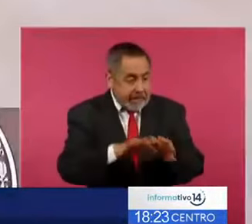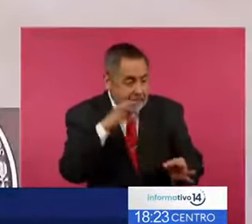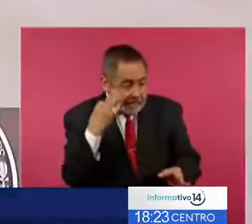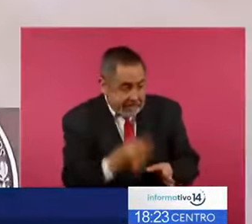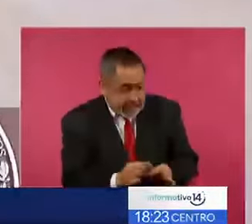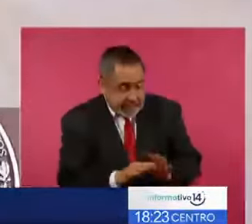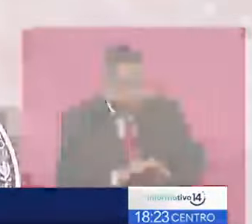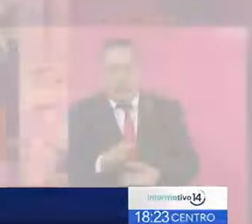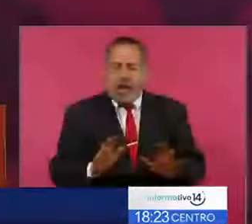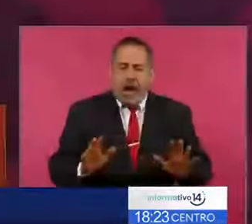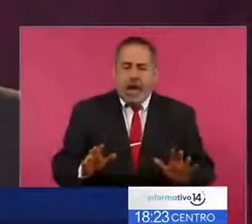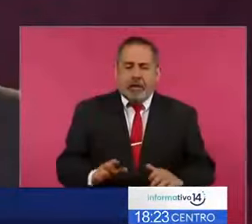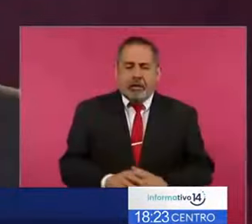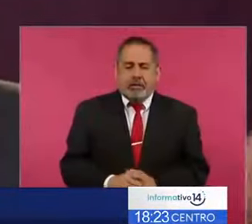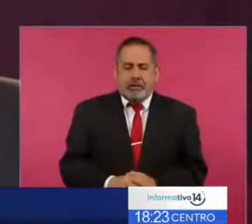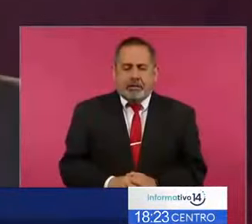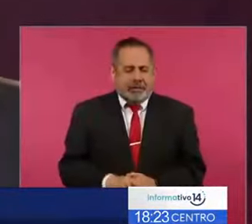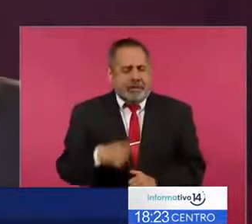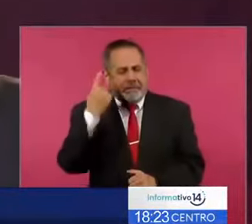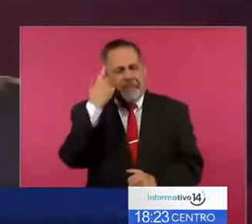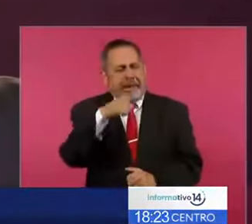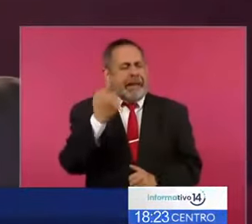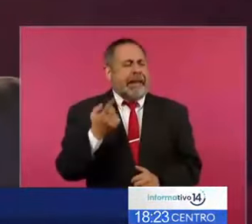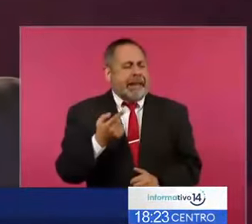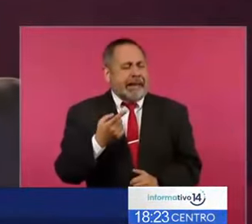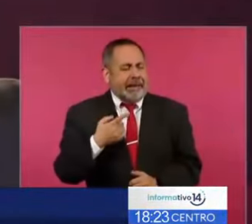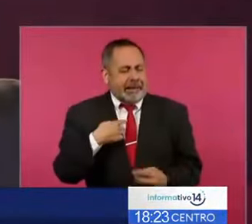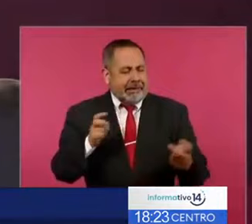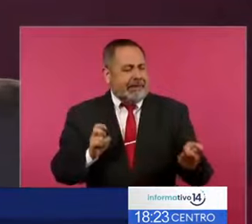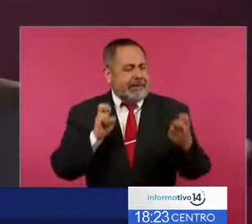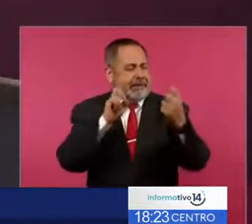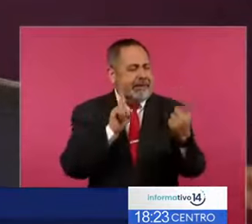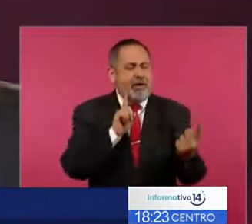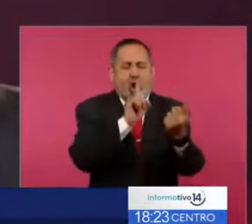y luego hablamos. ¿Para qué?